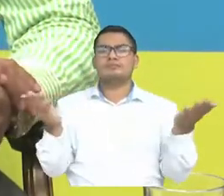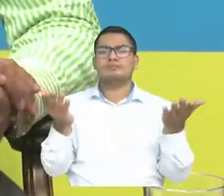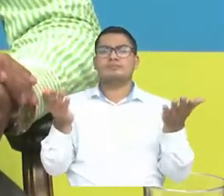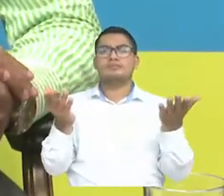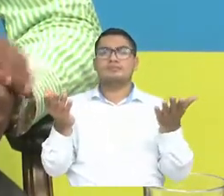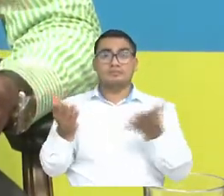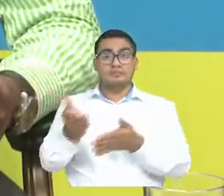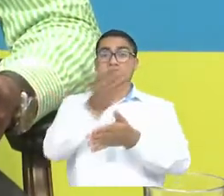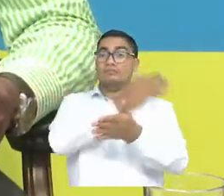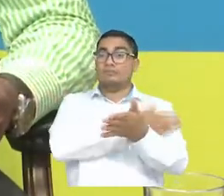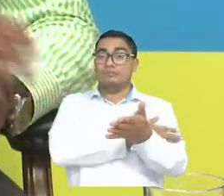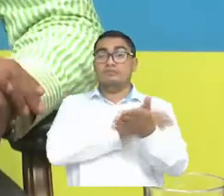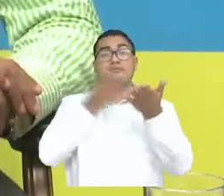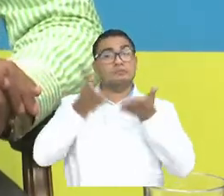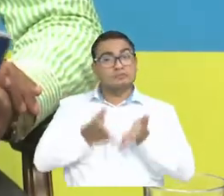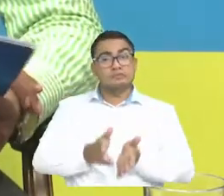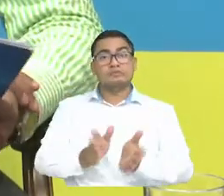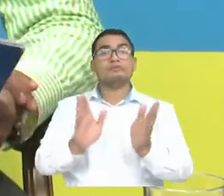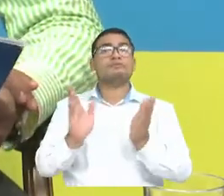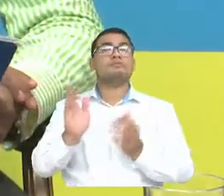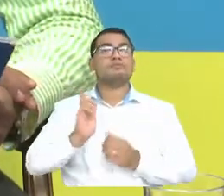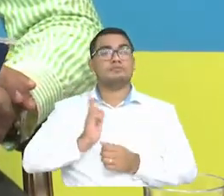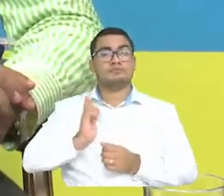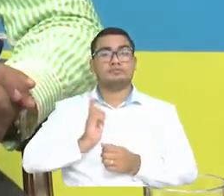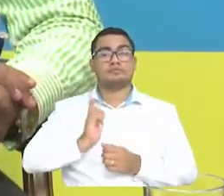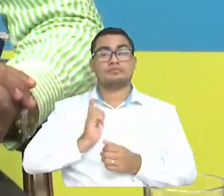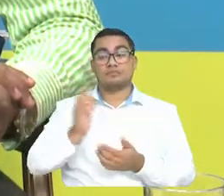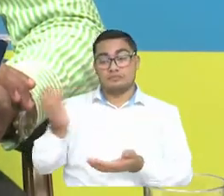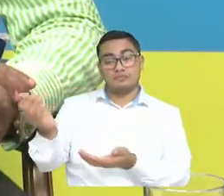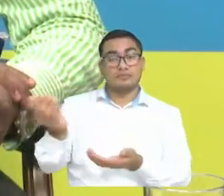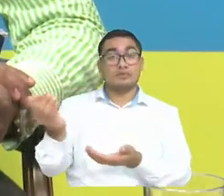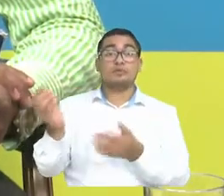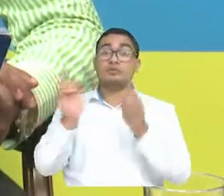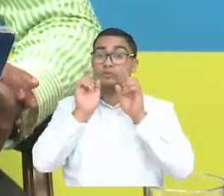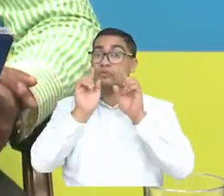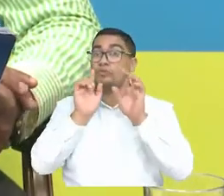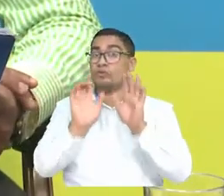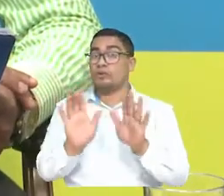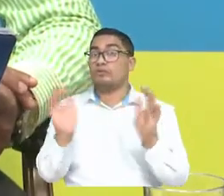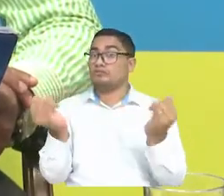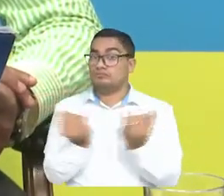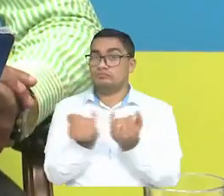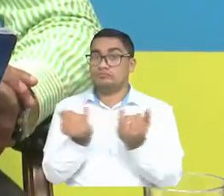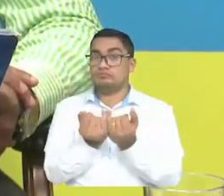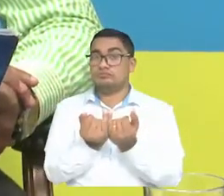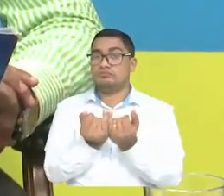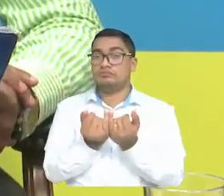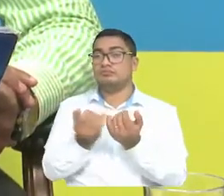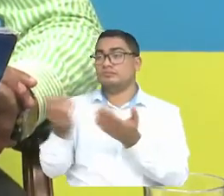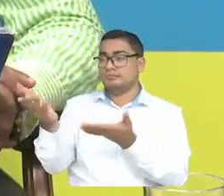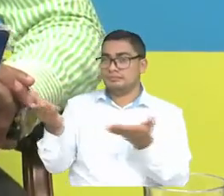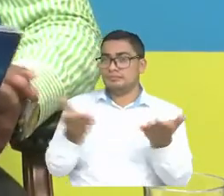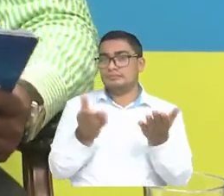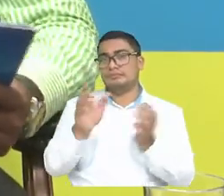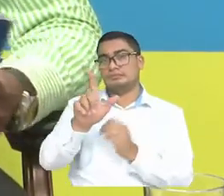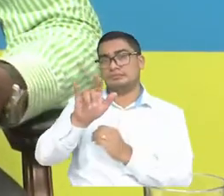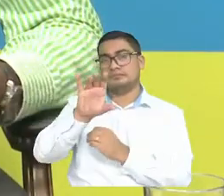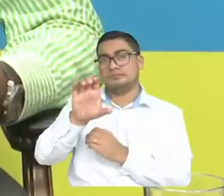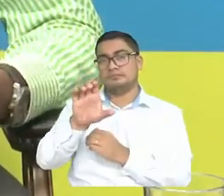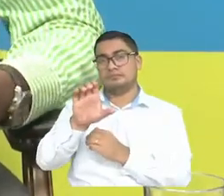un parto prematuro, así también como de sus pequeños, sus bebés. Tenemos como invitada la licenciada Keila Morales, quien